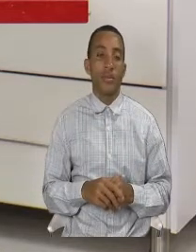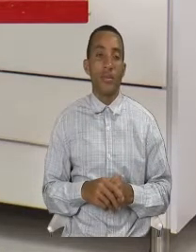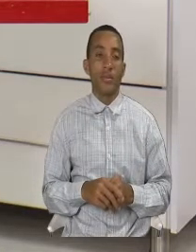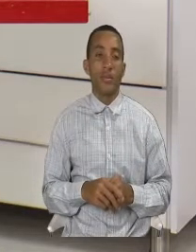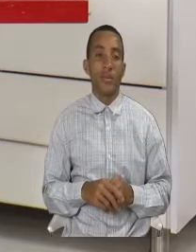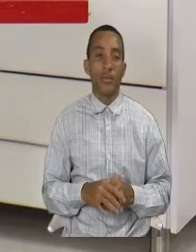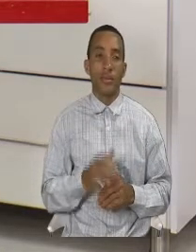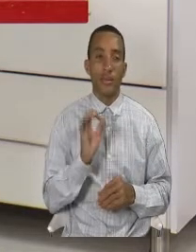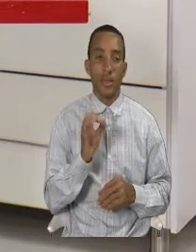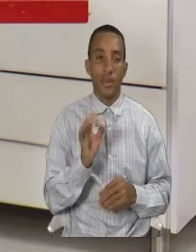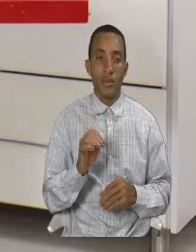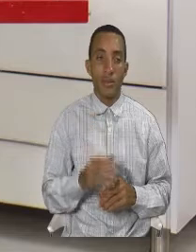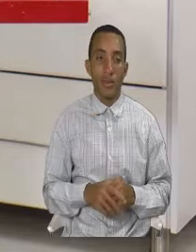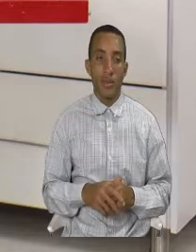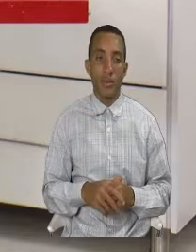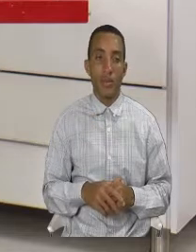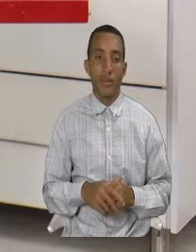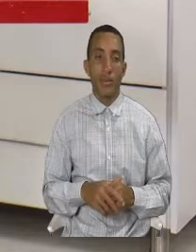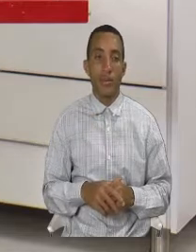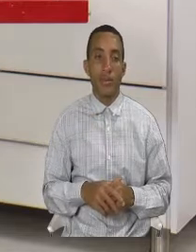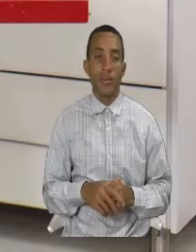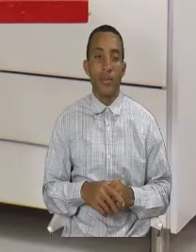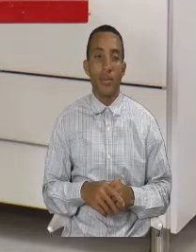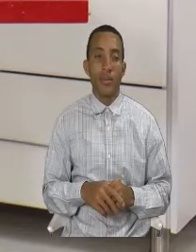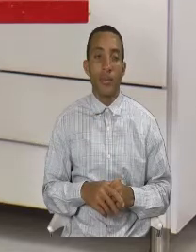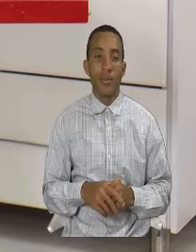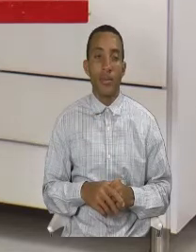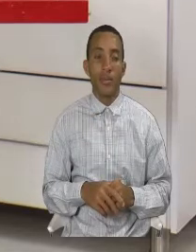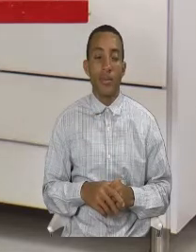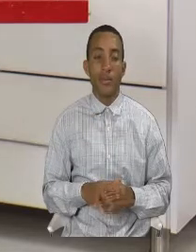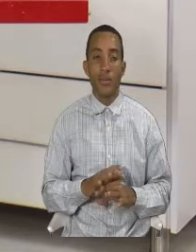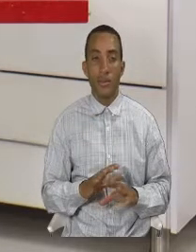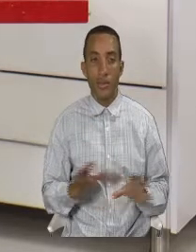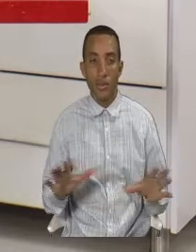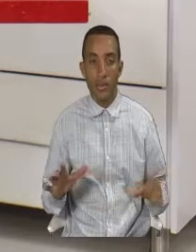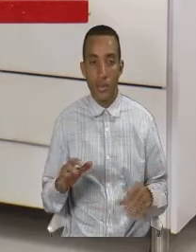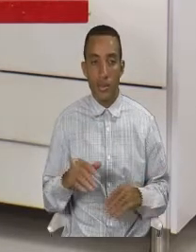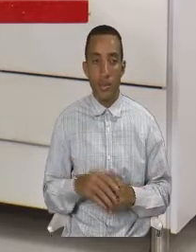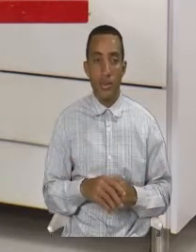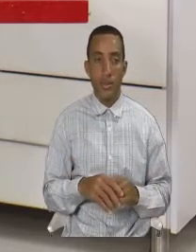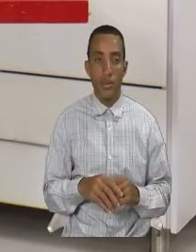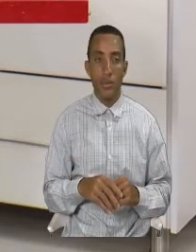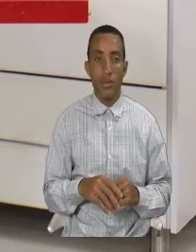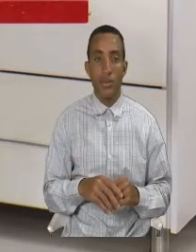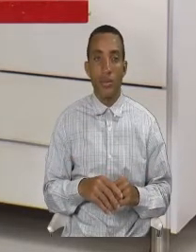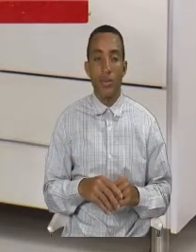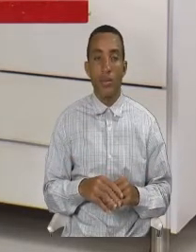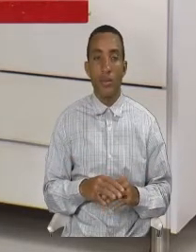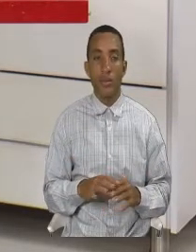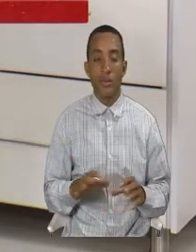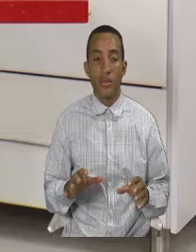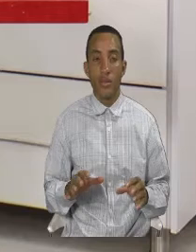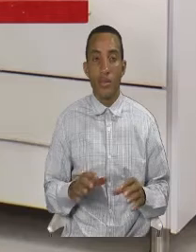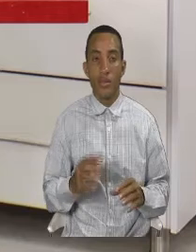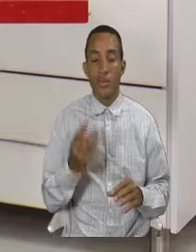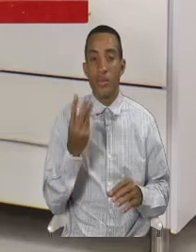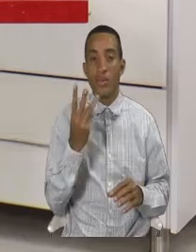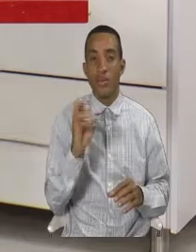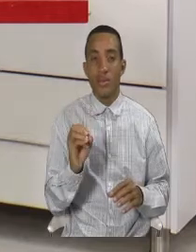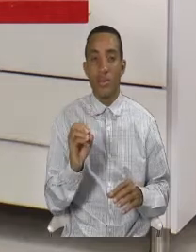Siempre toca correr un poquito de con todo, puesto que es cortico la media hora que tenemos